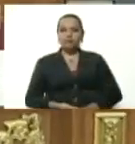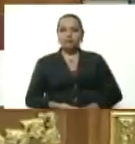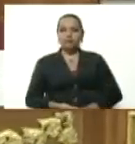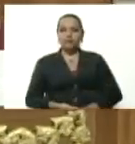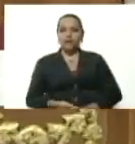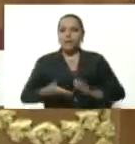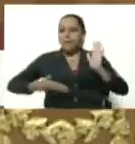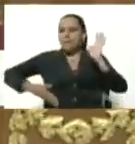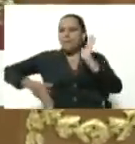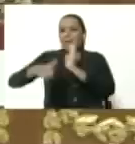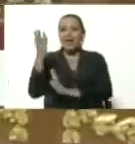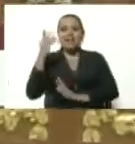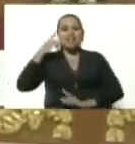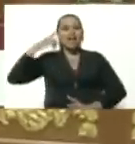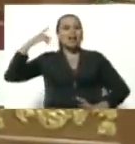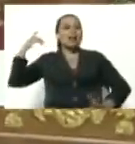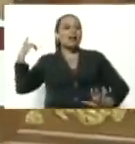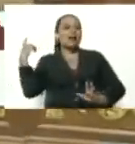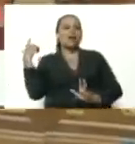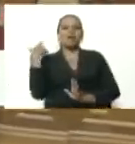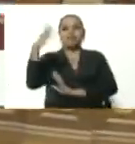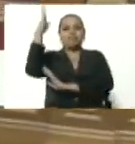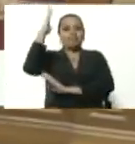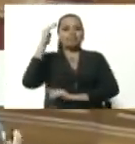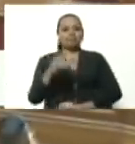largo al carajo, señores imperialistas.